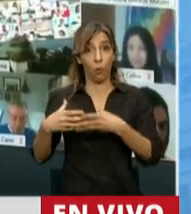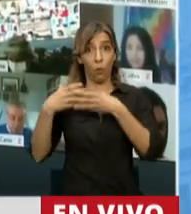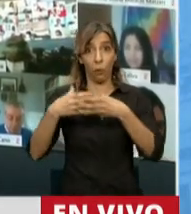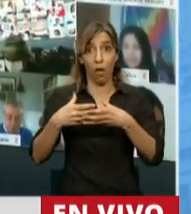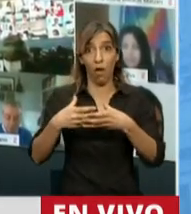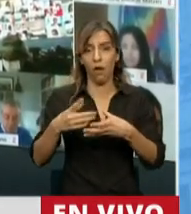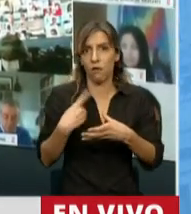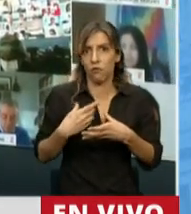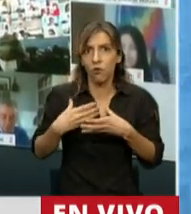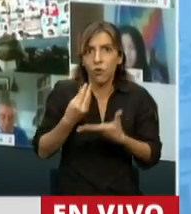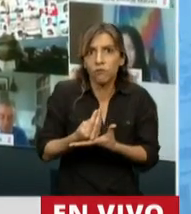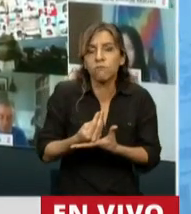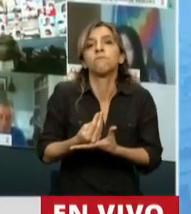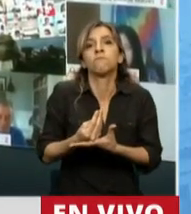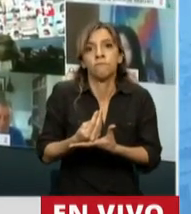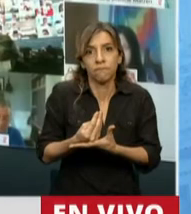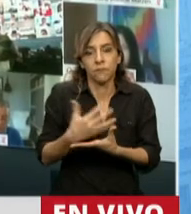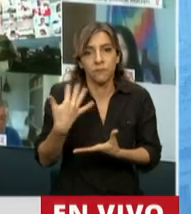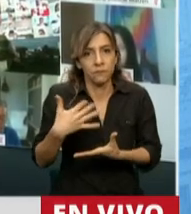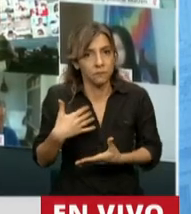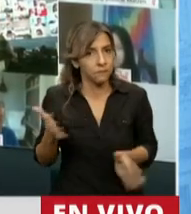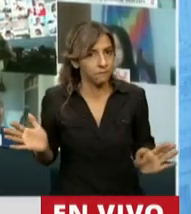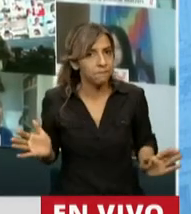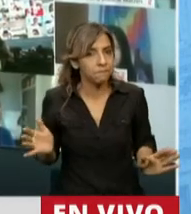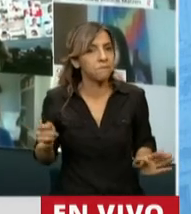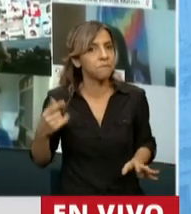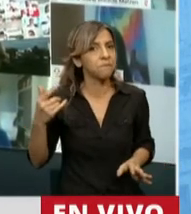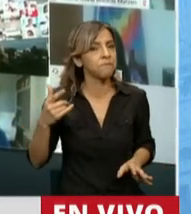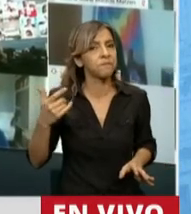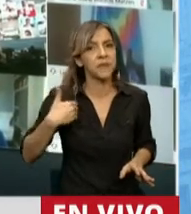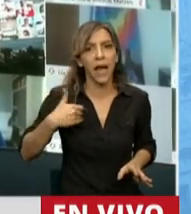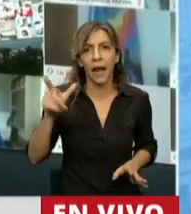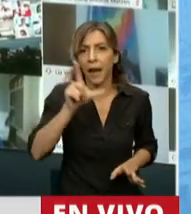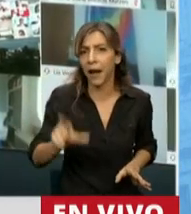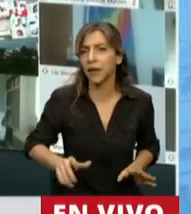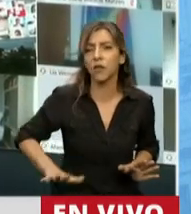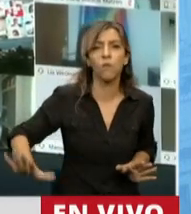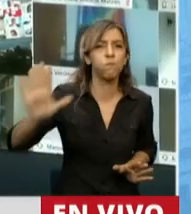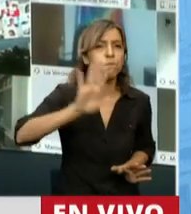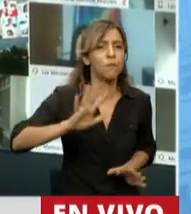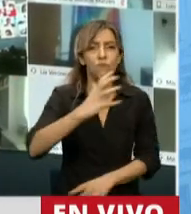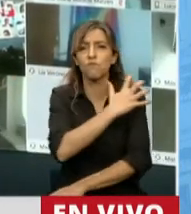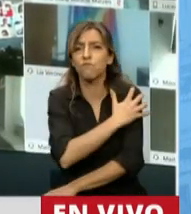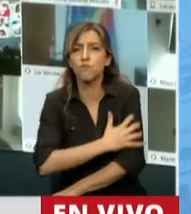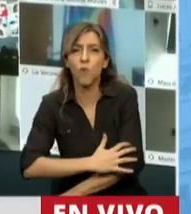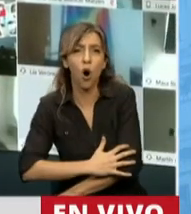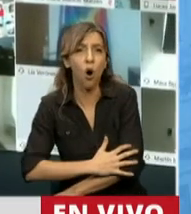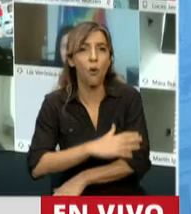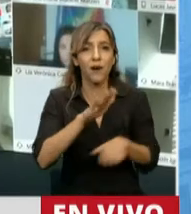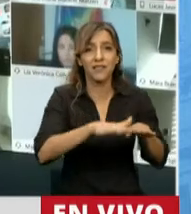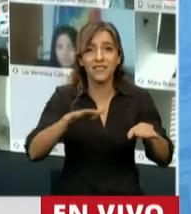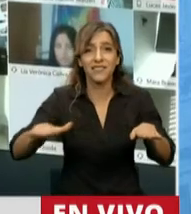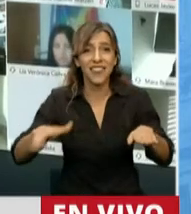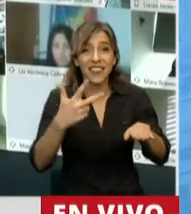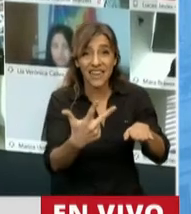país que nos dejaron en una situación de pobreza inmensa, con dos de cada tres chicos, sí, dos de cada